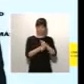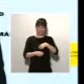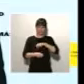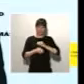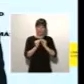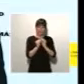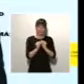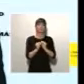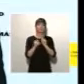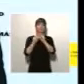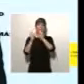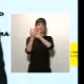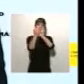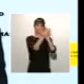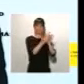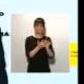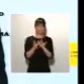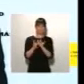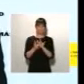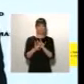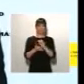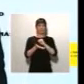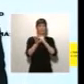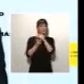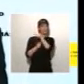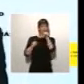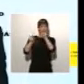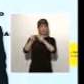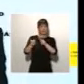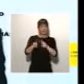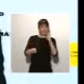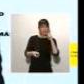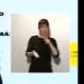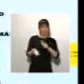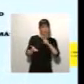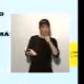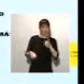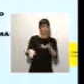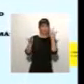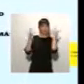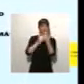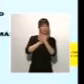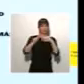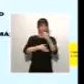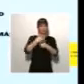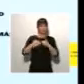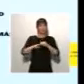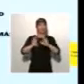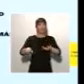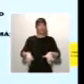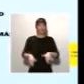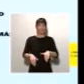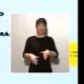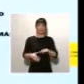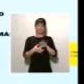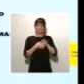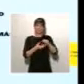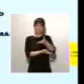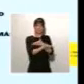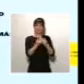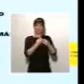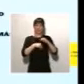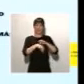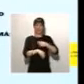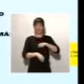técnicas que estaban desarrollando de una forma muy ágil y esto nos permitió, en estrecha colaboración con la Agencia Española del